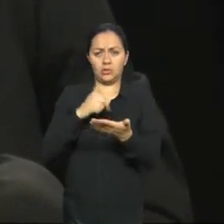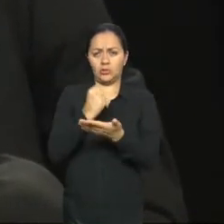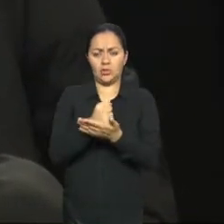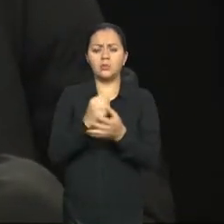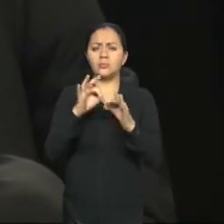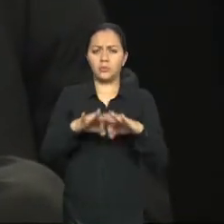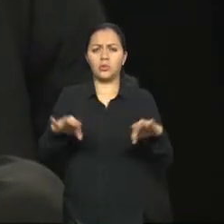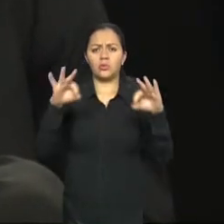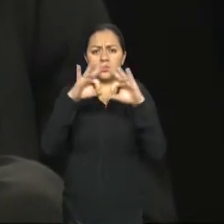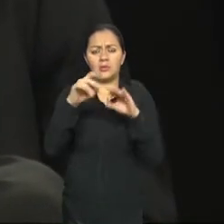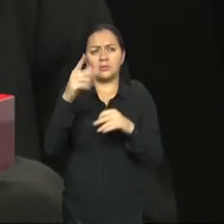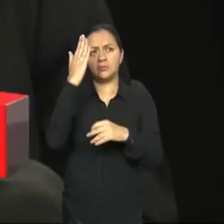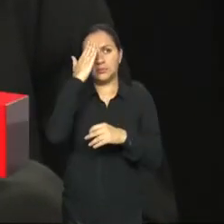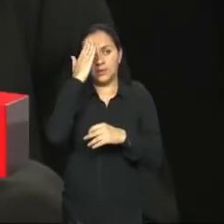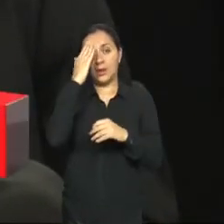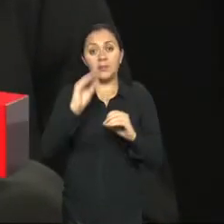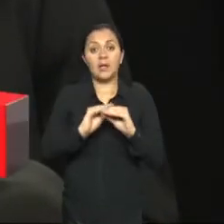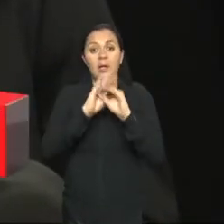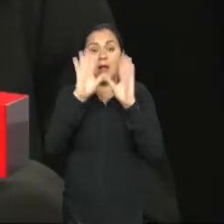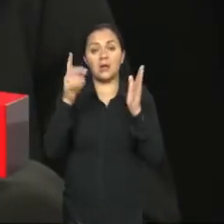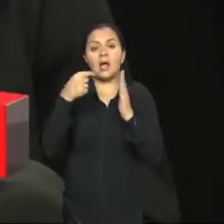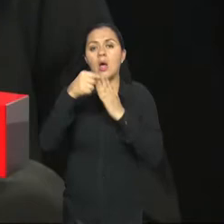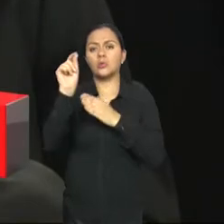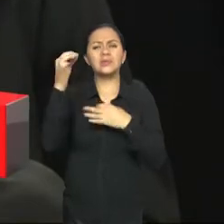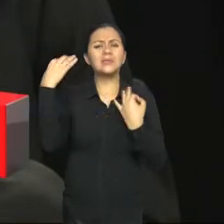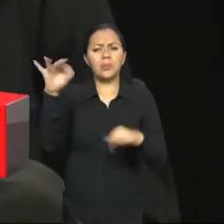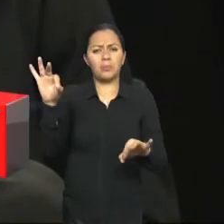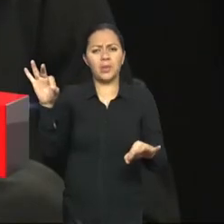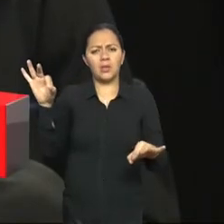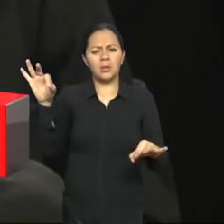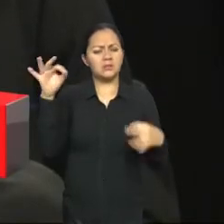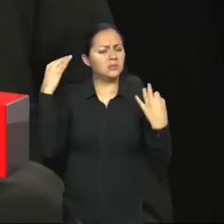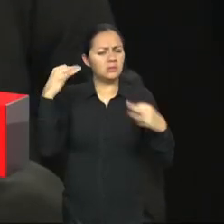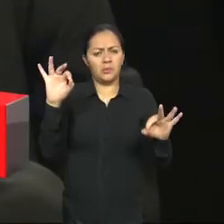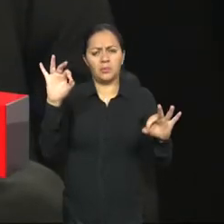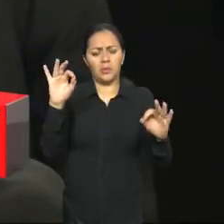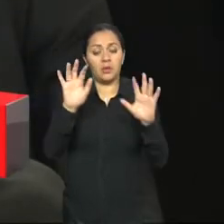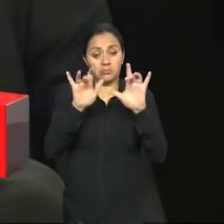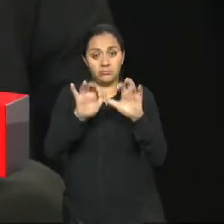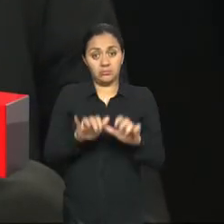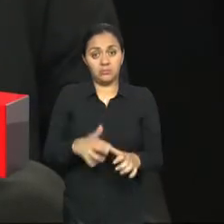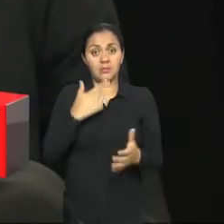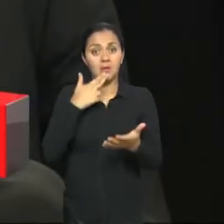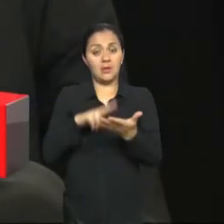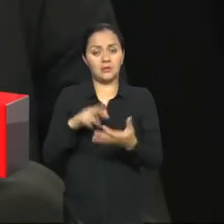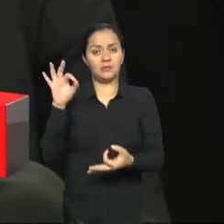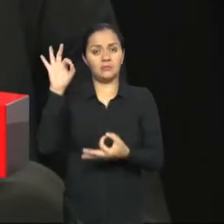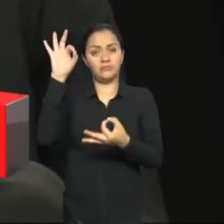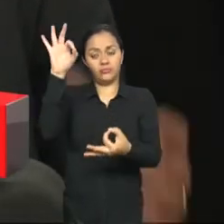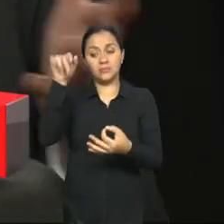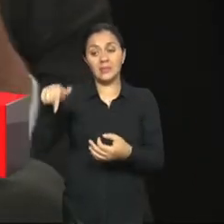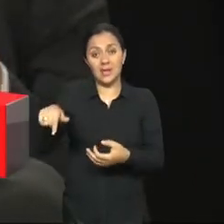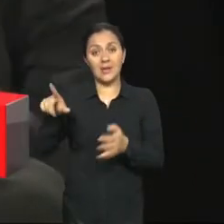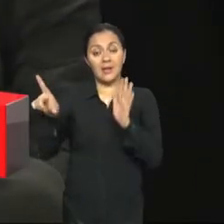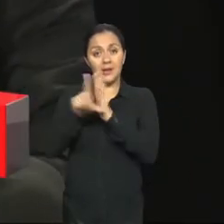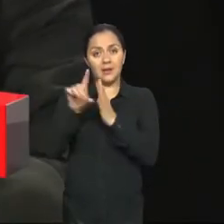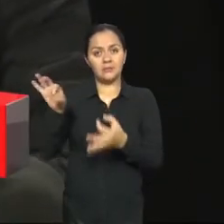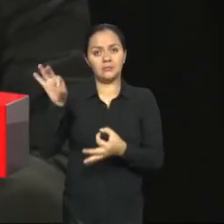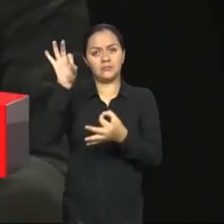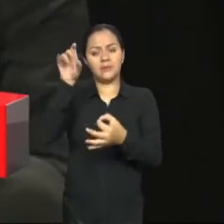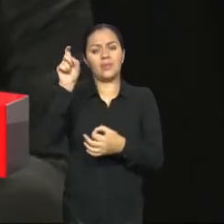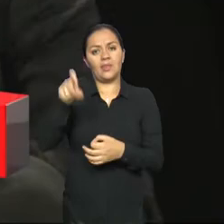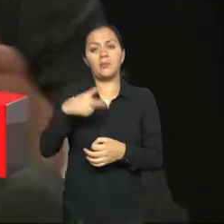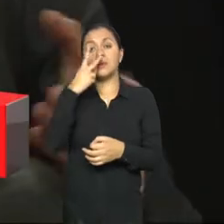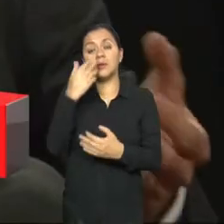mencionar cédula, esto, porque creo, ¿no? Ahora es una autorización simple. ¿Ya? Obviamente, si es que la representación legal de ley tiene que existir